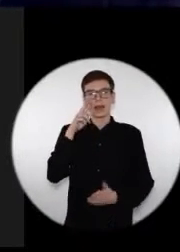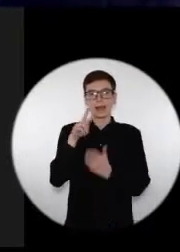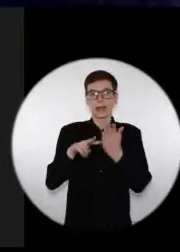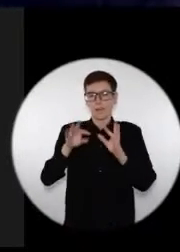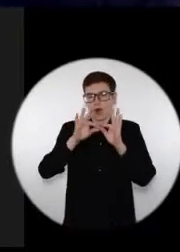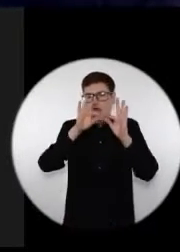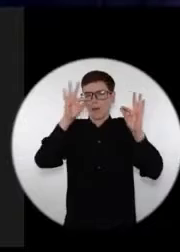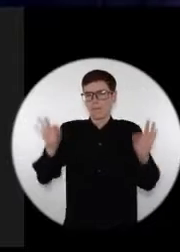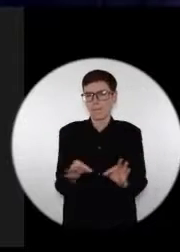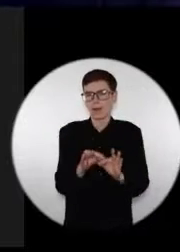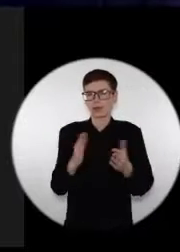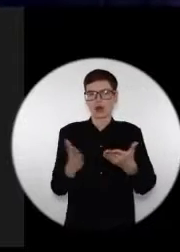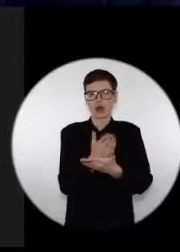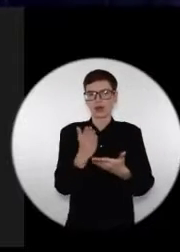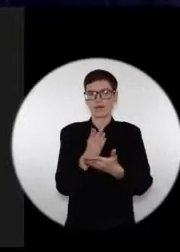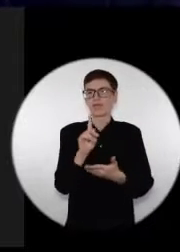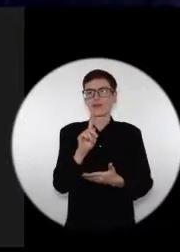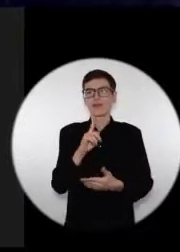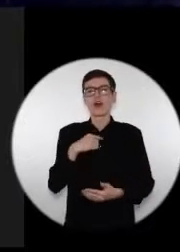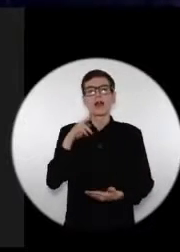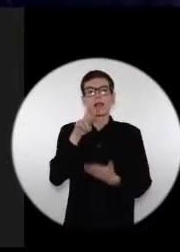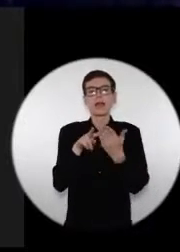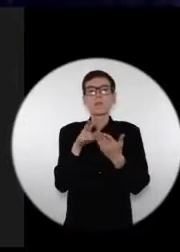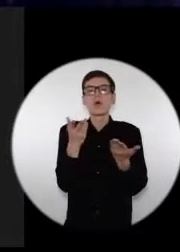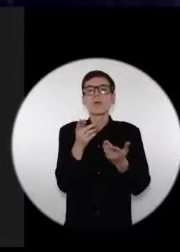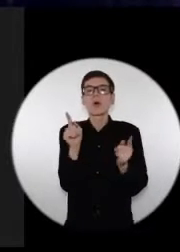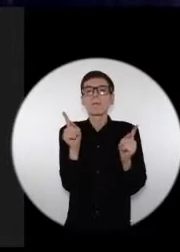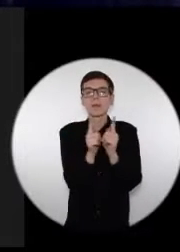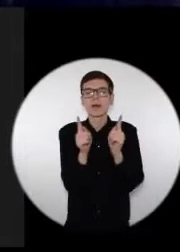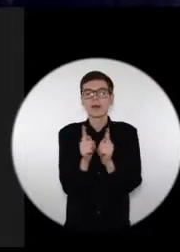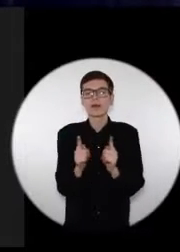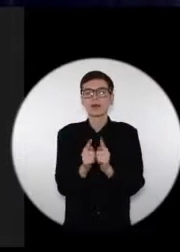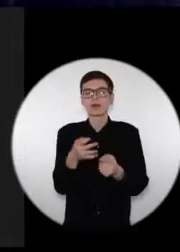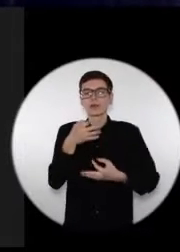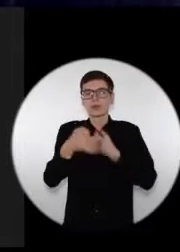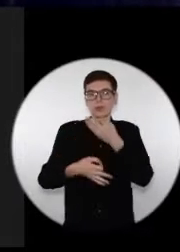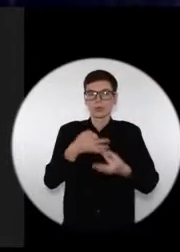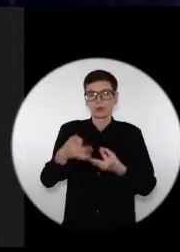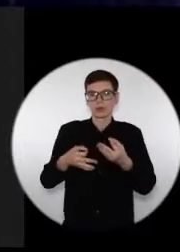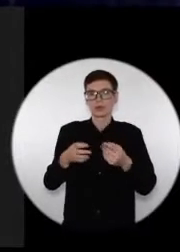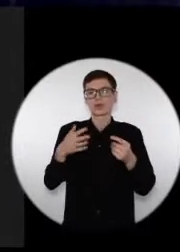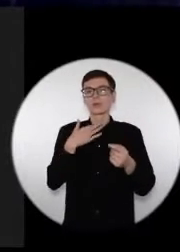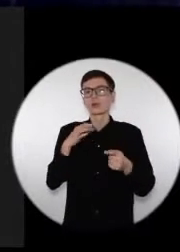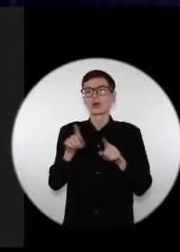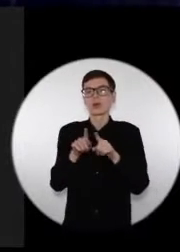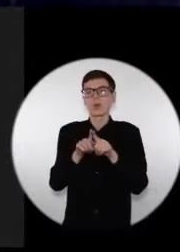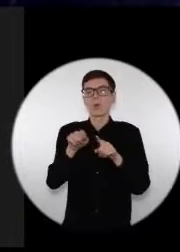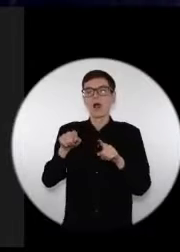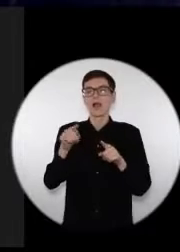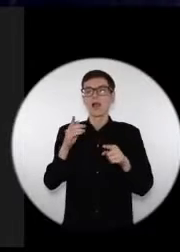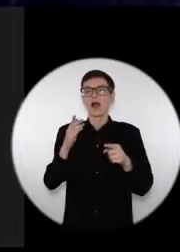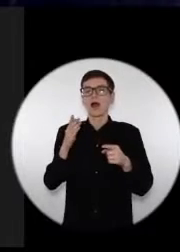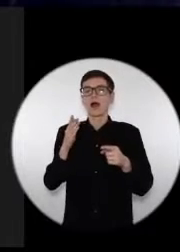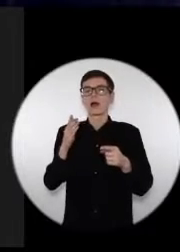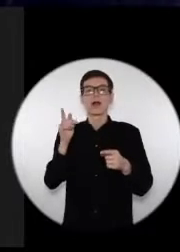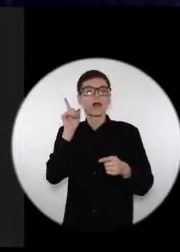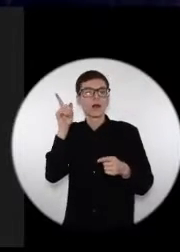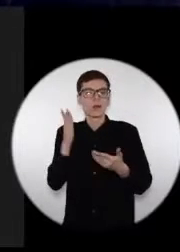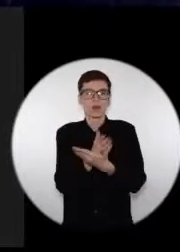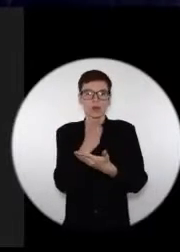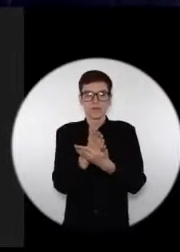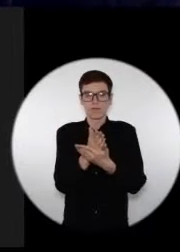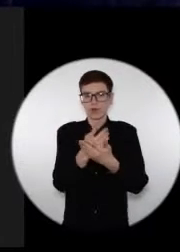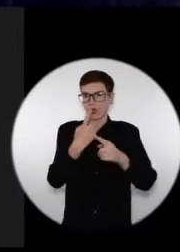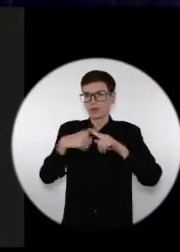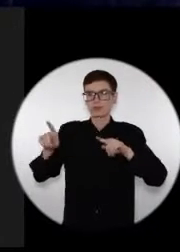audiolibro no leemos los libros completos sino que elevamos pequeños relatos más que los de libros completos porque el audiolibro igual también